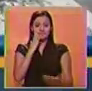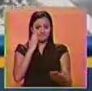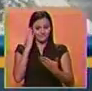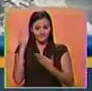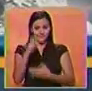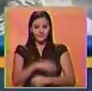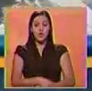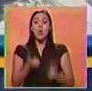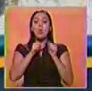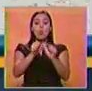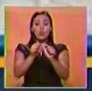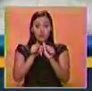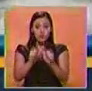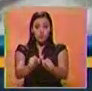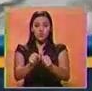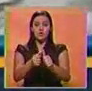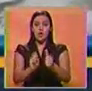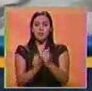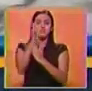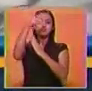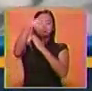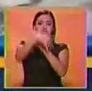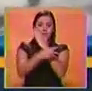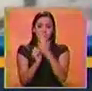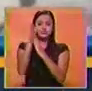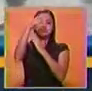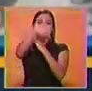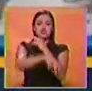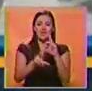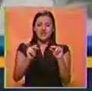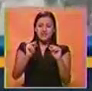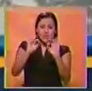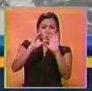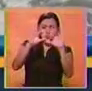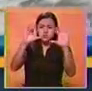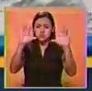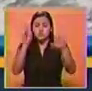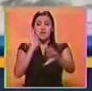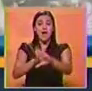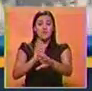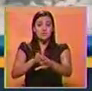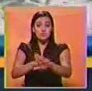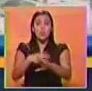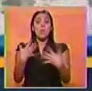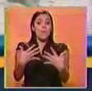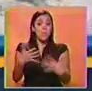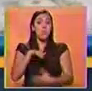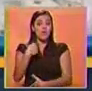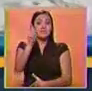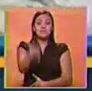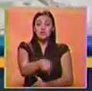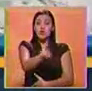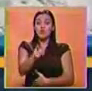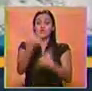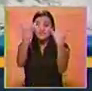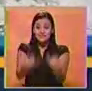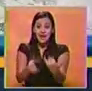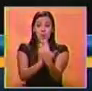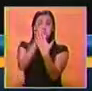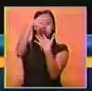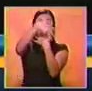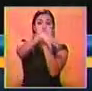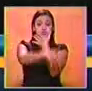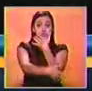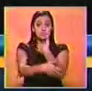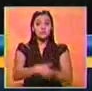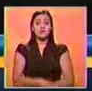Huila continúa arrojando material incandescente y cenizas. Se mantiene la alerta naranja ante la posibilidad de que el volcán entre en erupción y